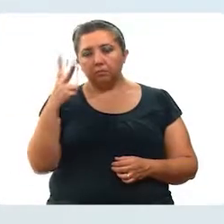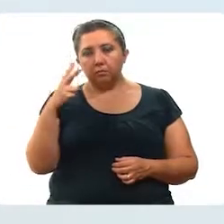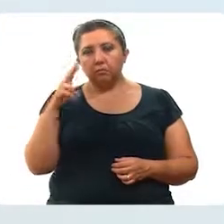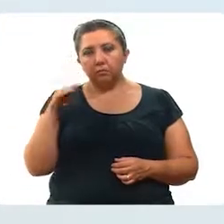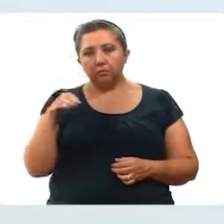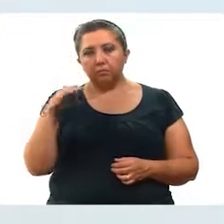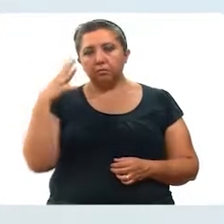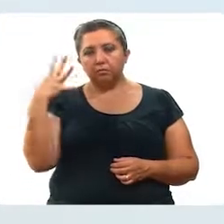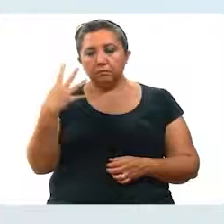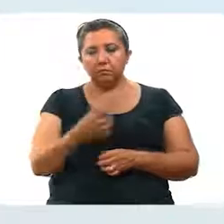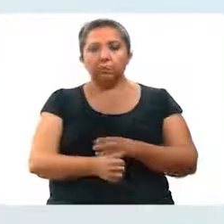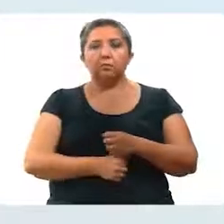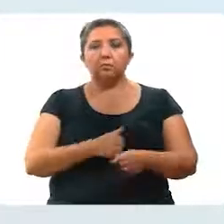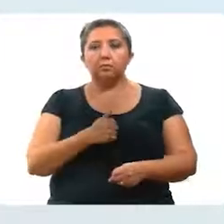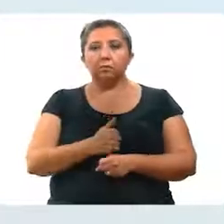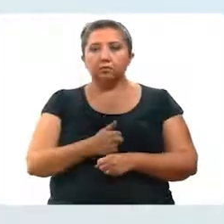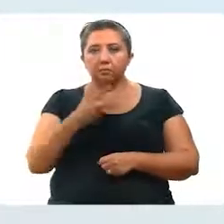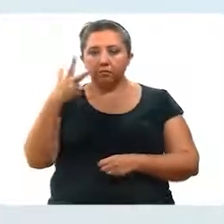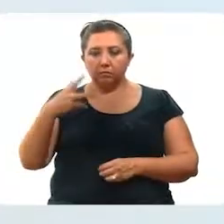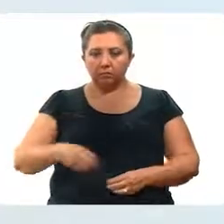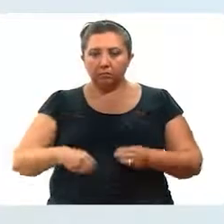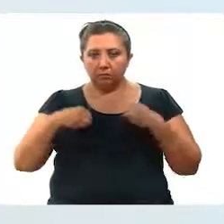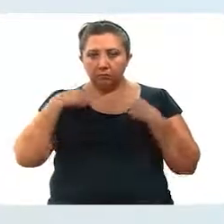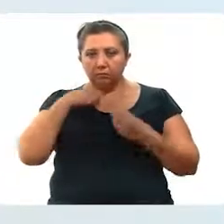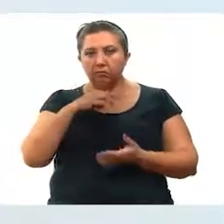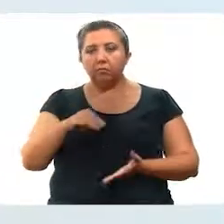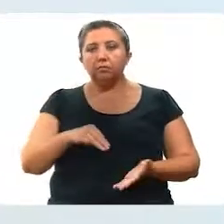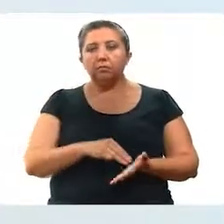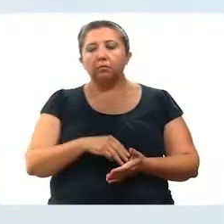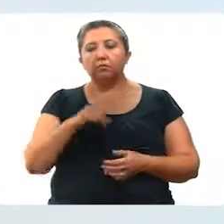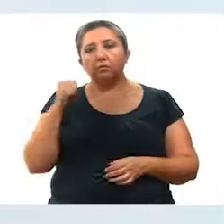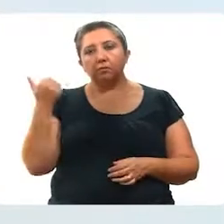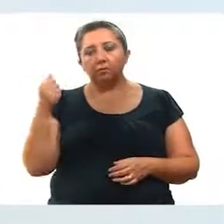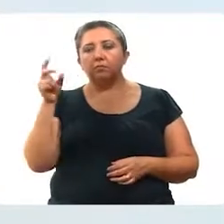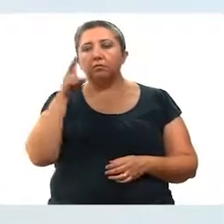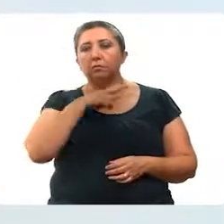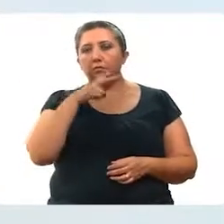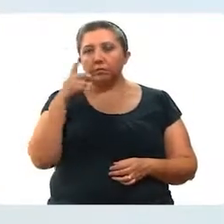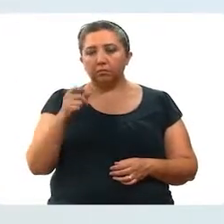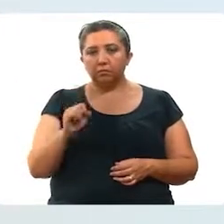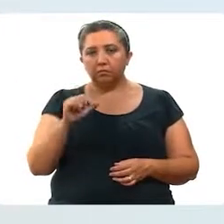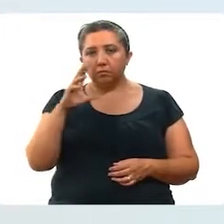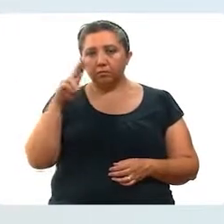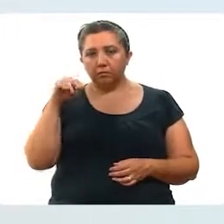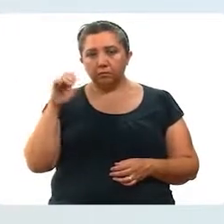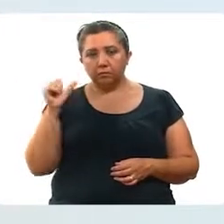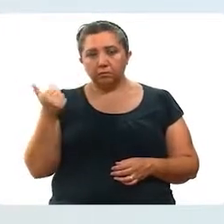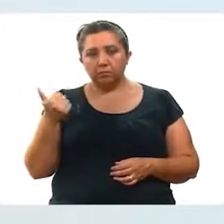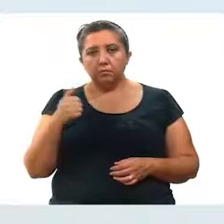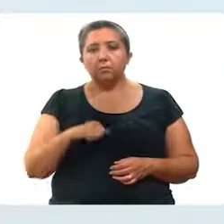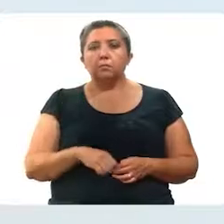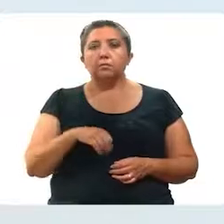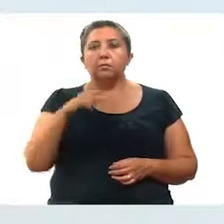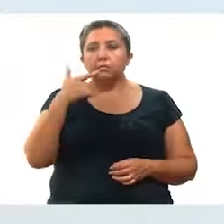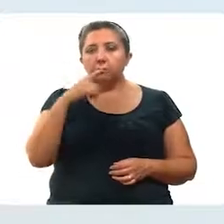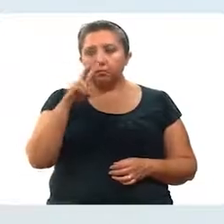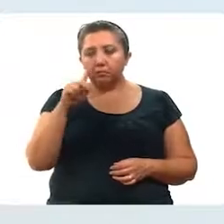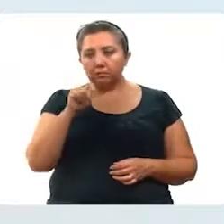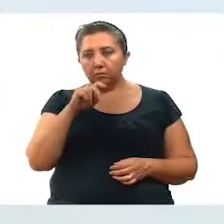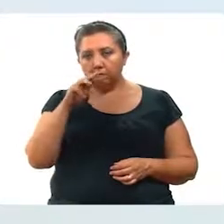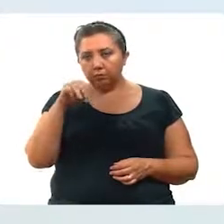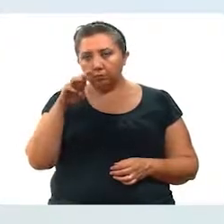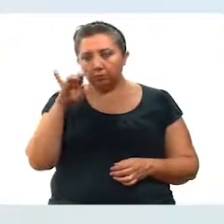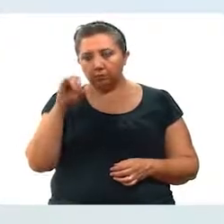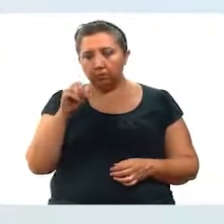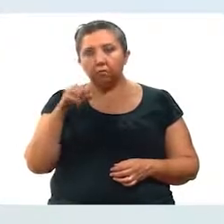a 94 años. 8 residían en Mérida, 1 en Valladolid, 1 en Acanqué, 1 en Gustavo Amadero